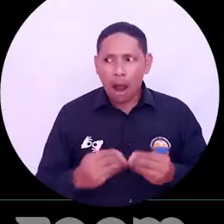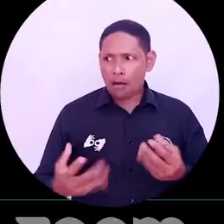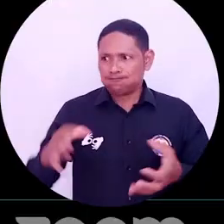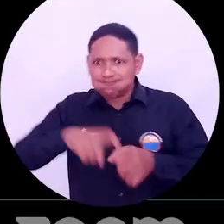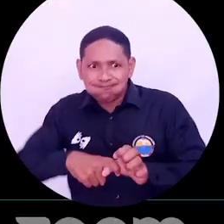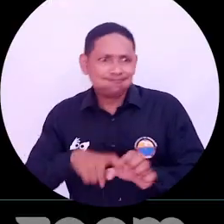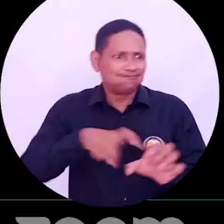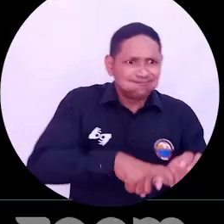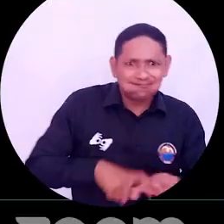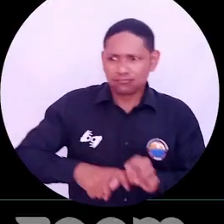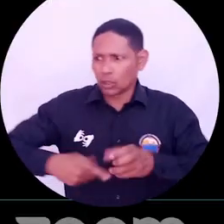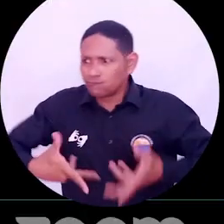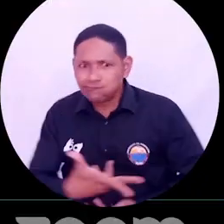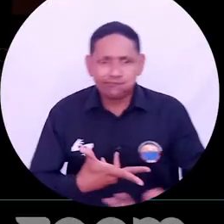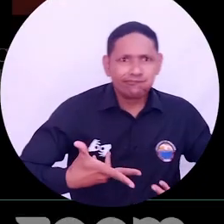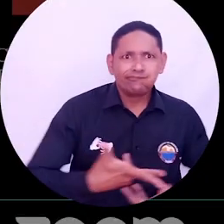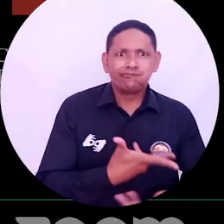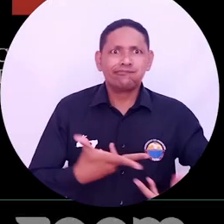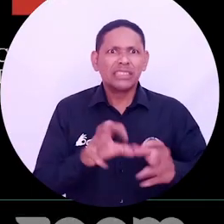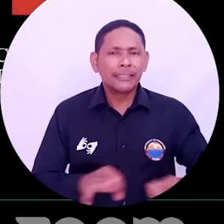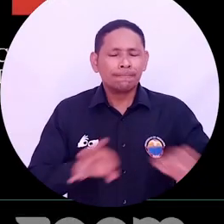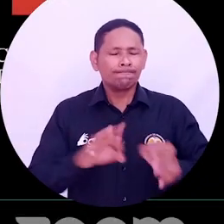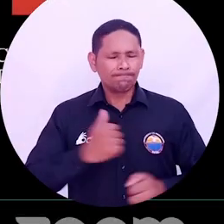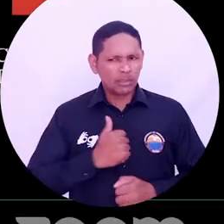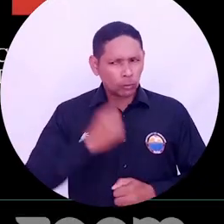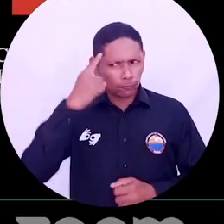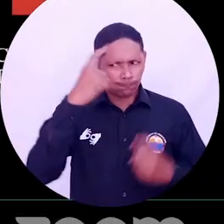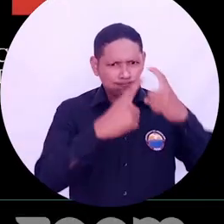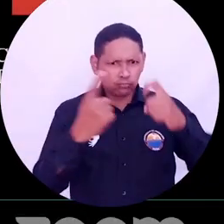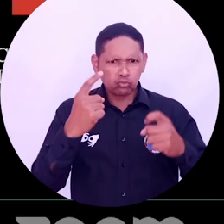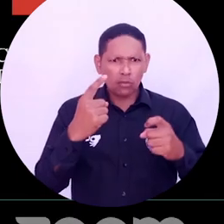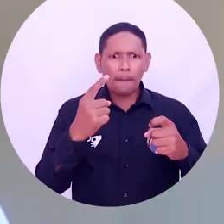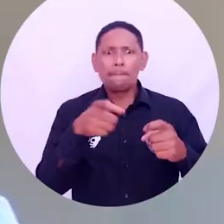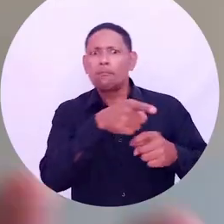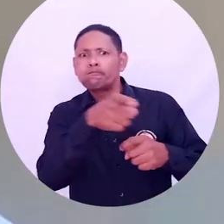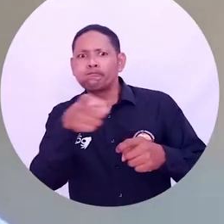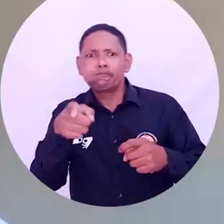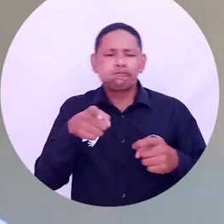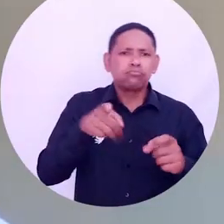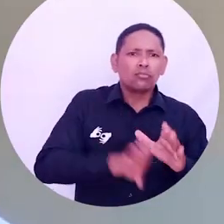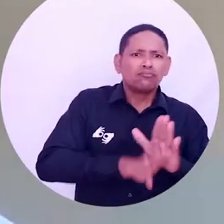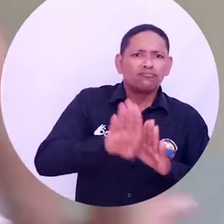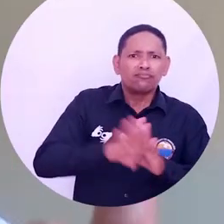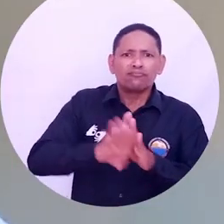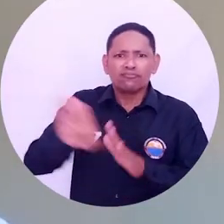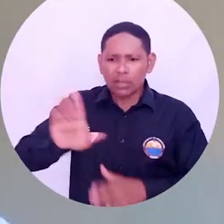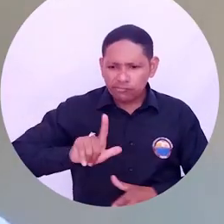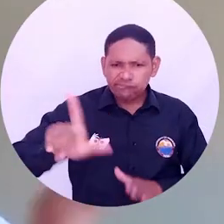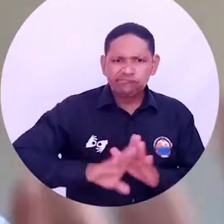más, contribuir en los proyectos que se tienen y siempre preguntarse cómo puedo ayudar a mejorar el emprendimiento